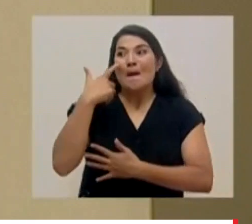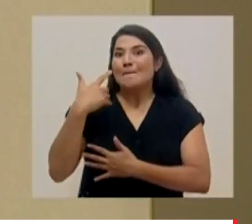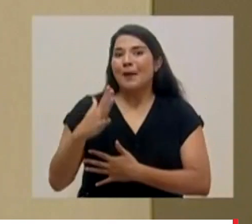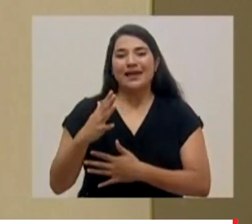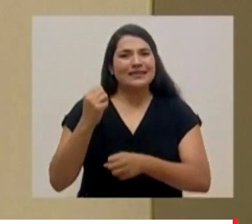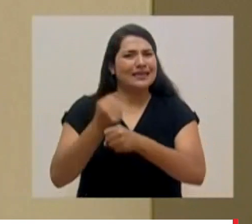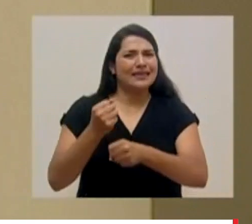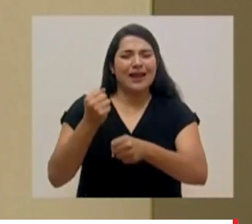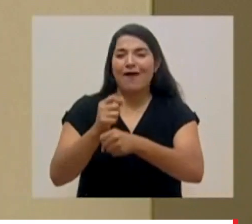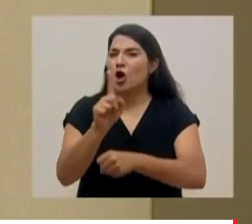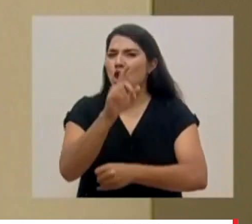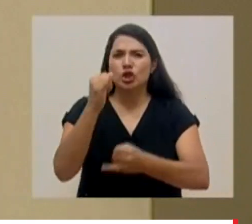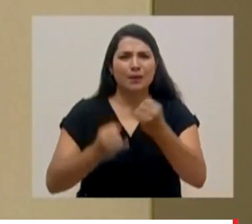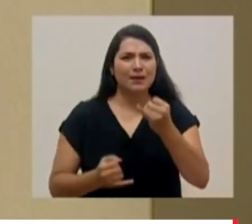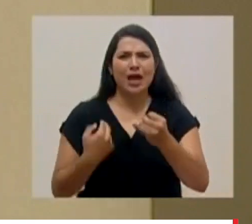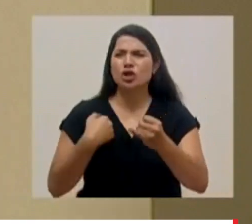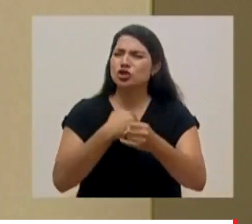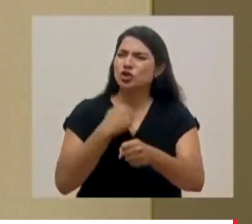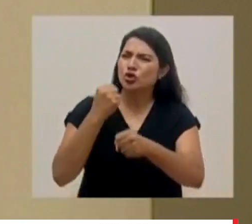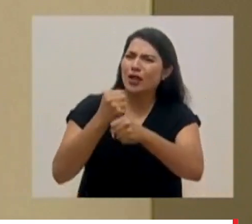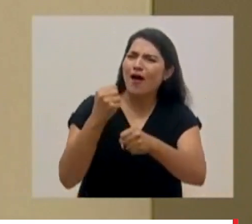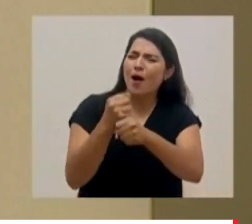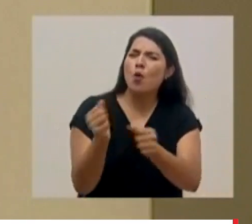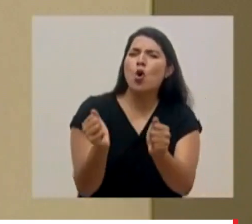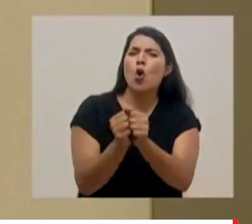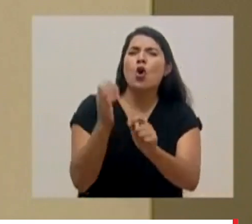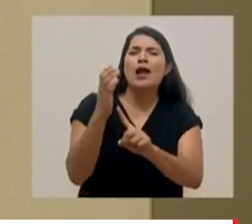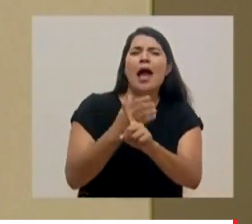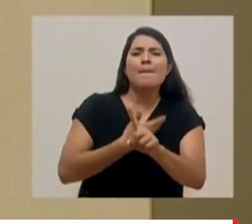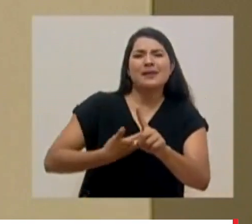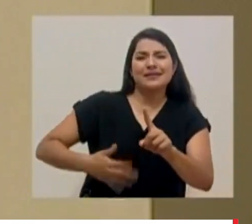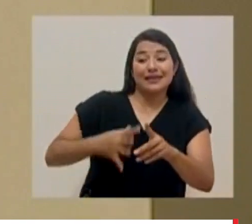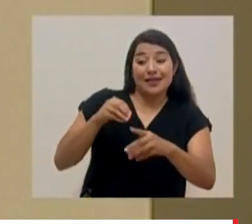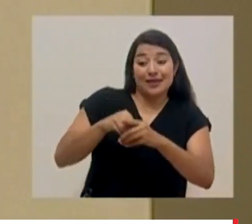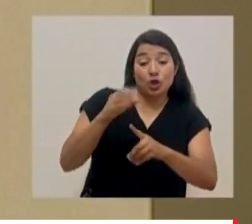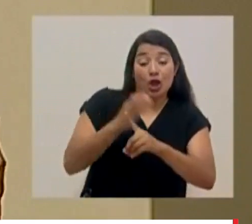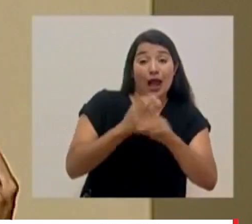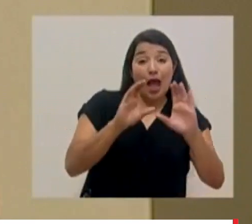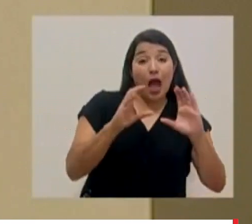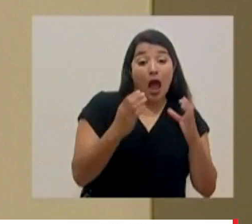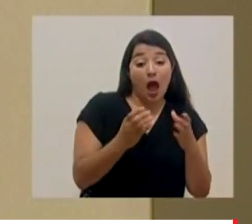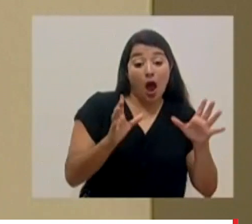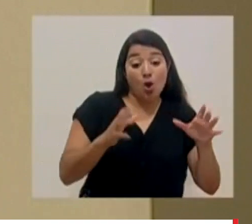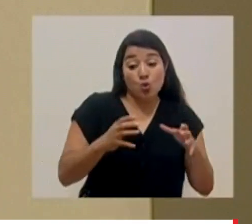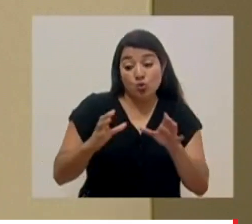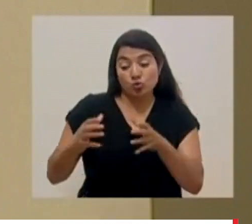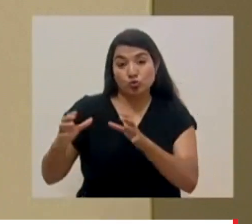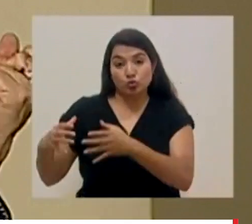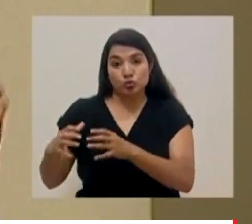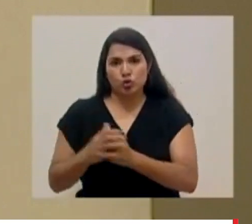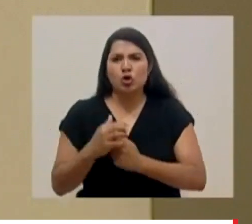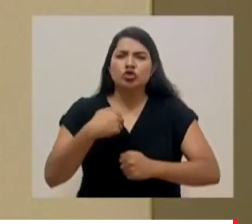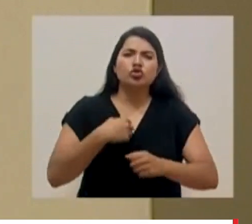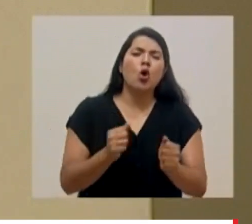cada uno de los presidentes de las cámaras. Yo personalmente he trabajado con cámaras regionales. Con don Alex y